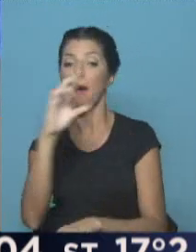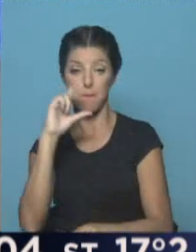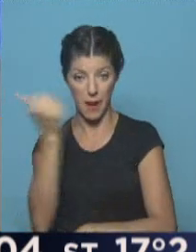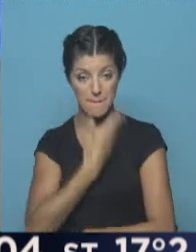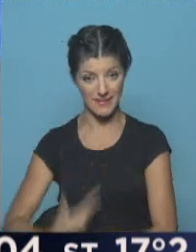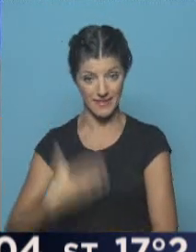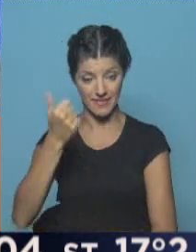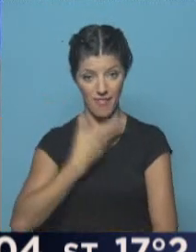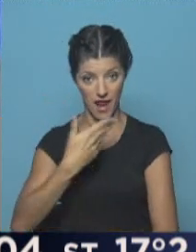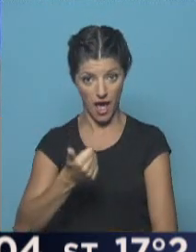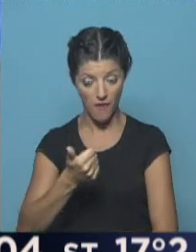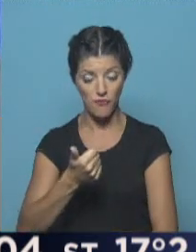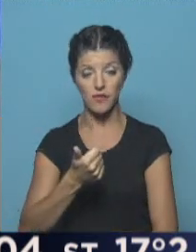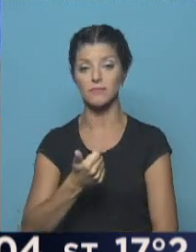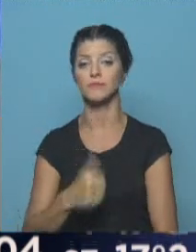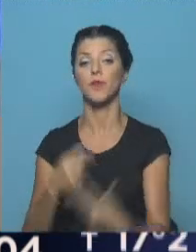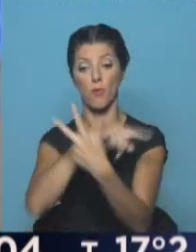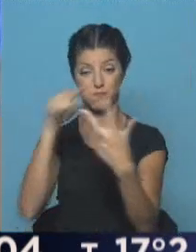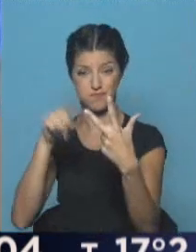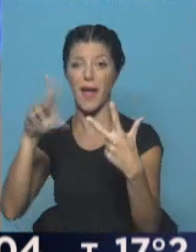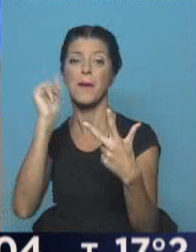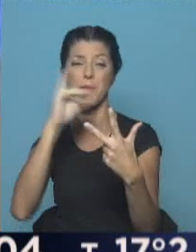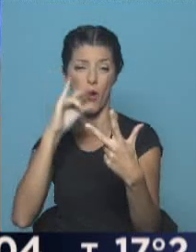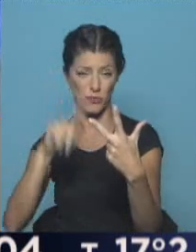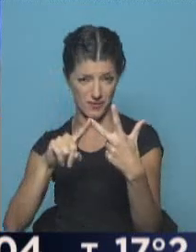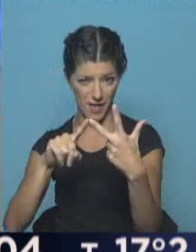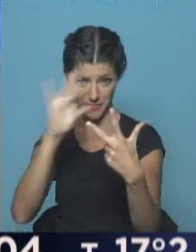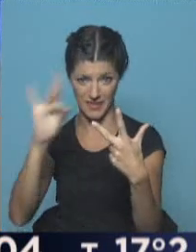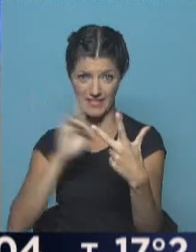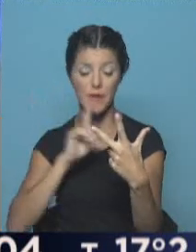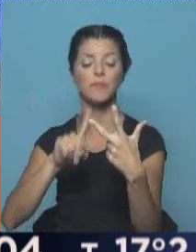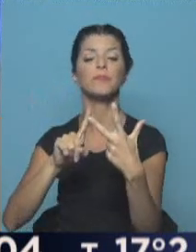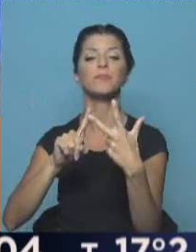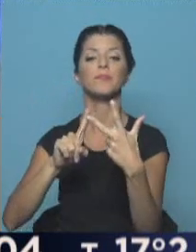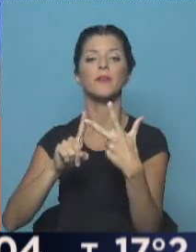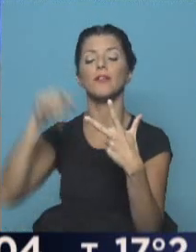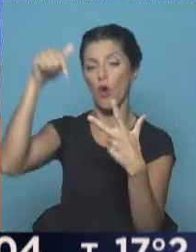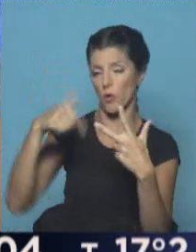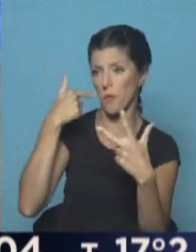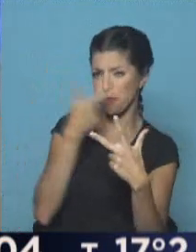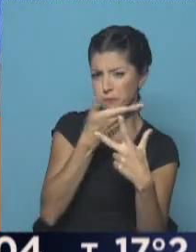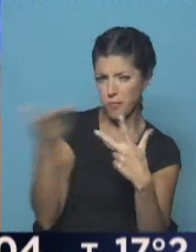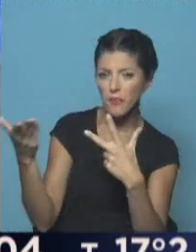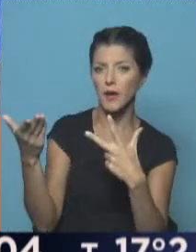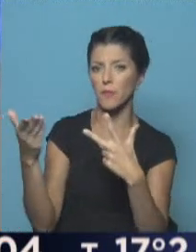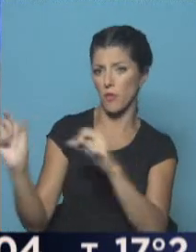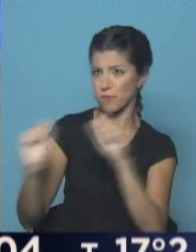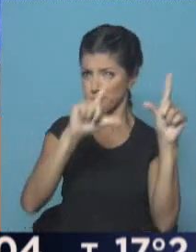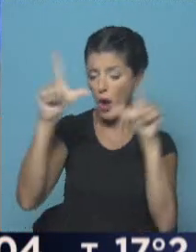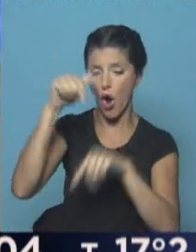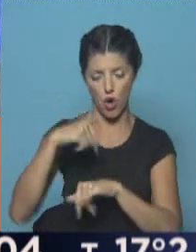flamante presidente de la Asociación del Fútbol Argentino. El día de hoy, y compartimos lo que ocurrió con estas imágenes de fondo, vino